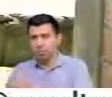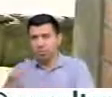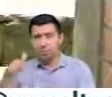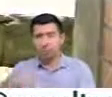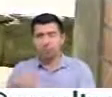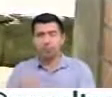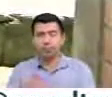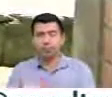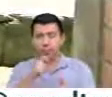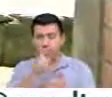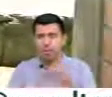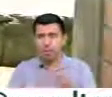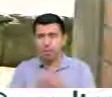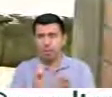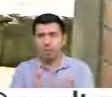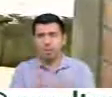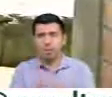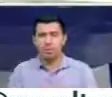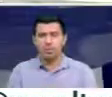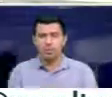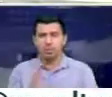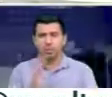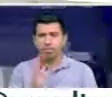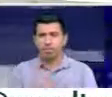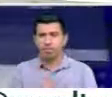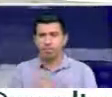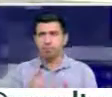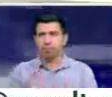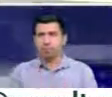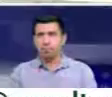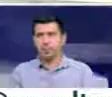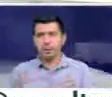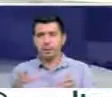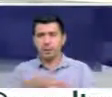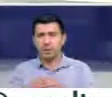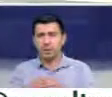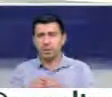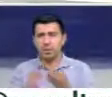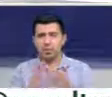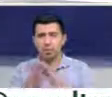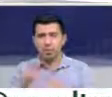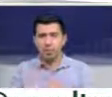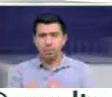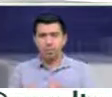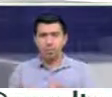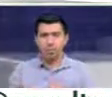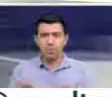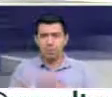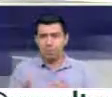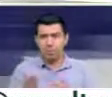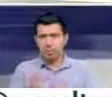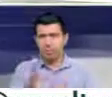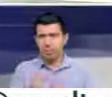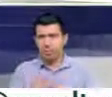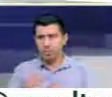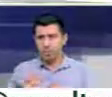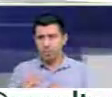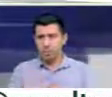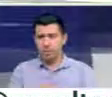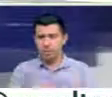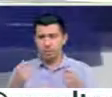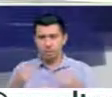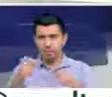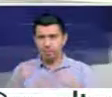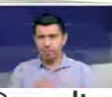de la reforma tributaria. Me despido desde el centro comunitario que tiene una de las estaciones piscícolas que le aporta a la